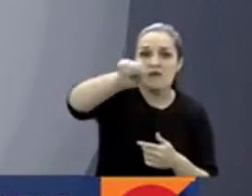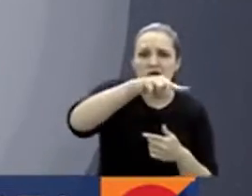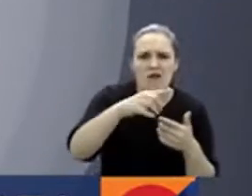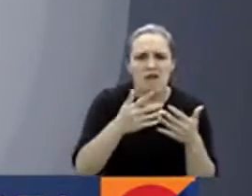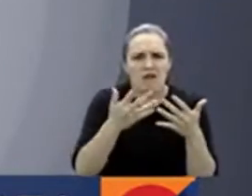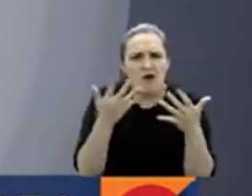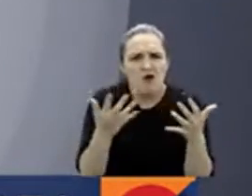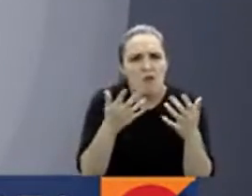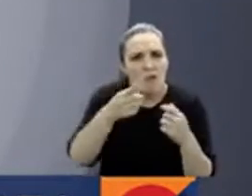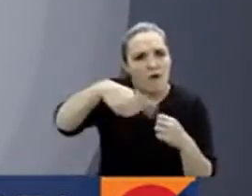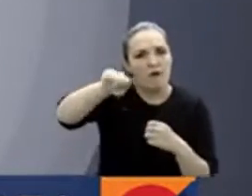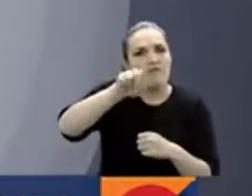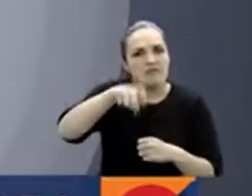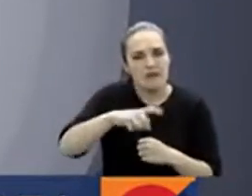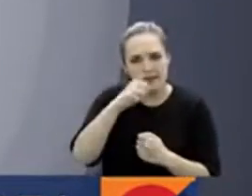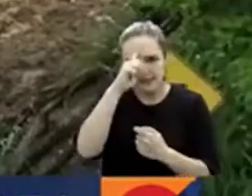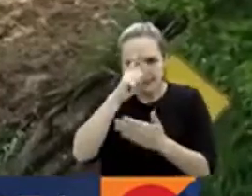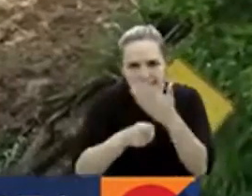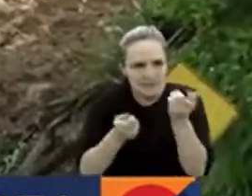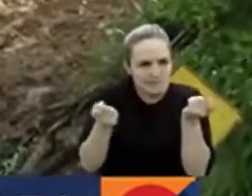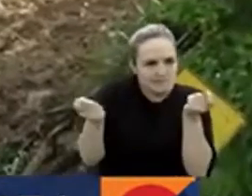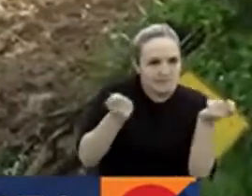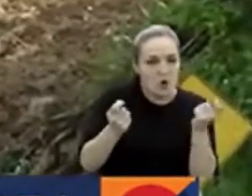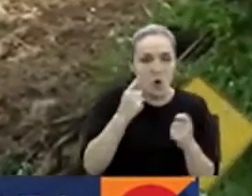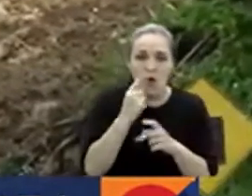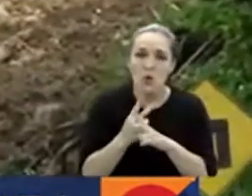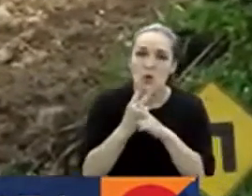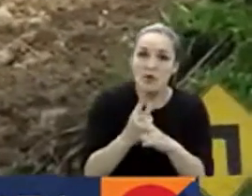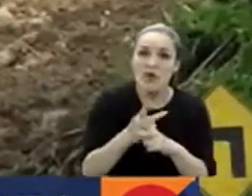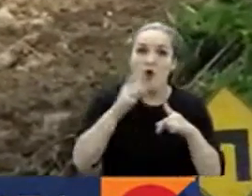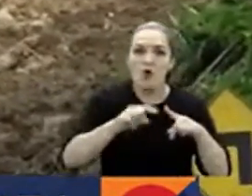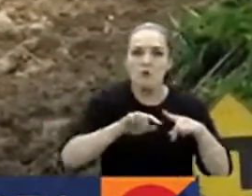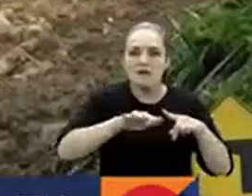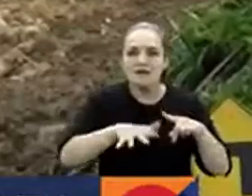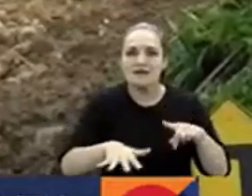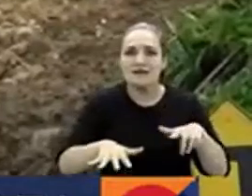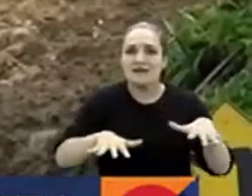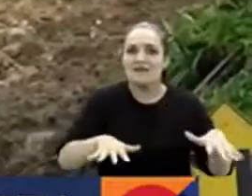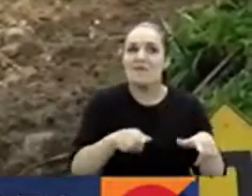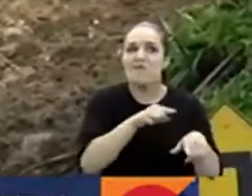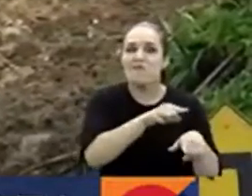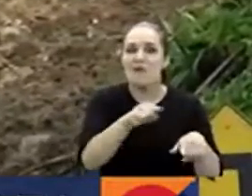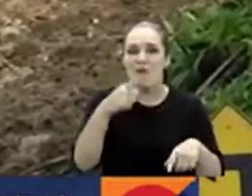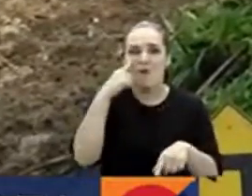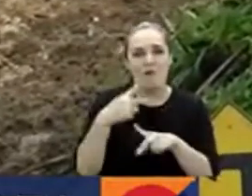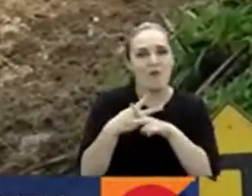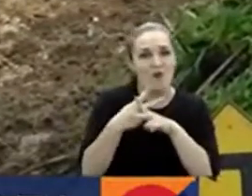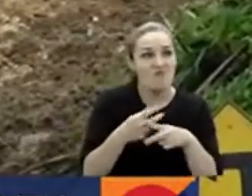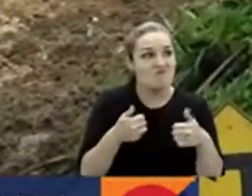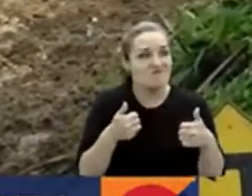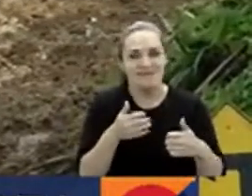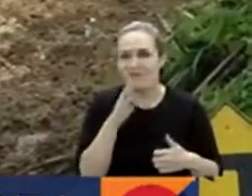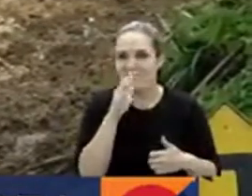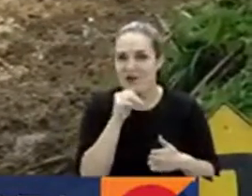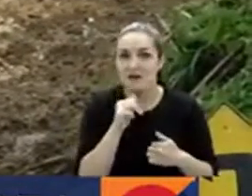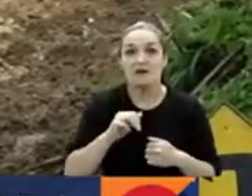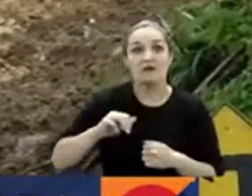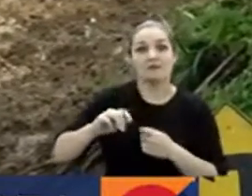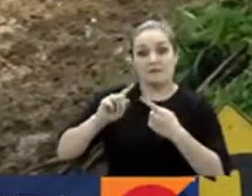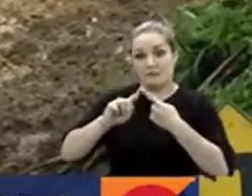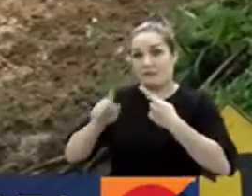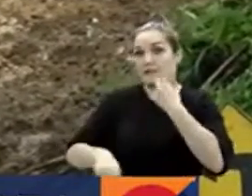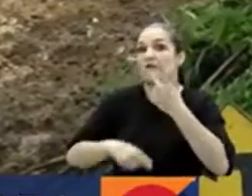con extrema prudencia. Primero, por las condiciones del terreno, no son las mejores. Segundo, porque son muchos los carros que